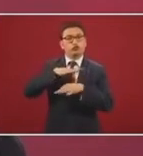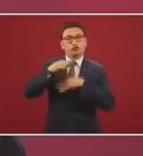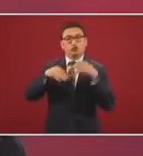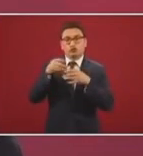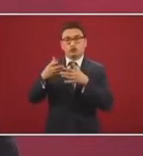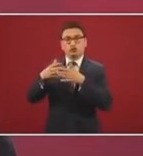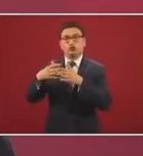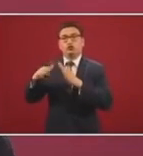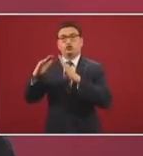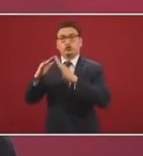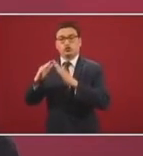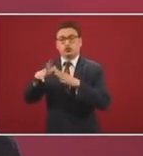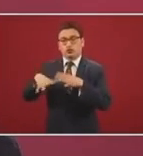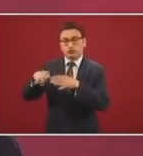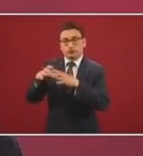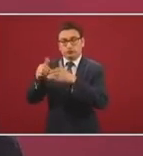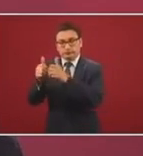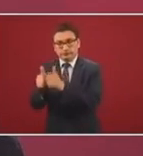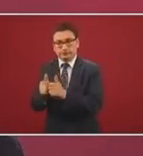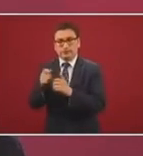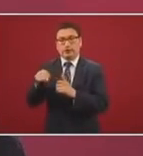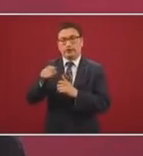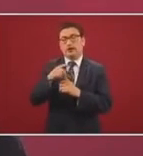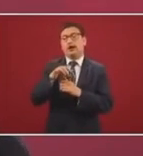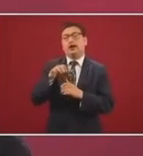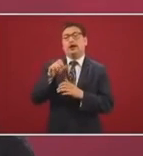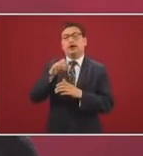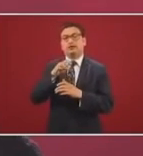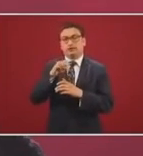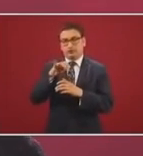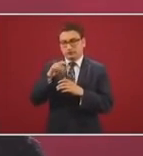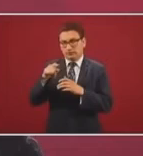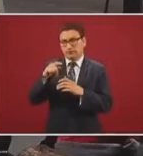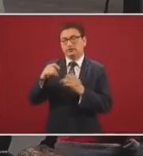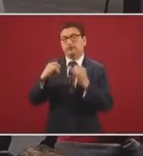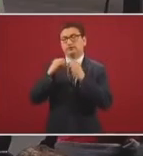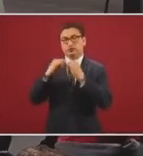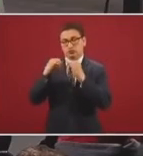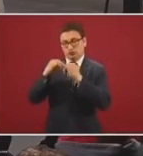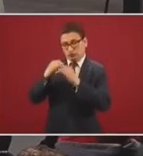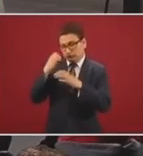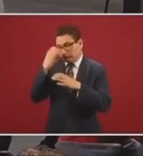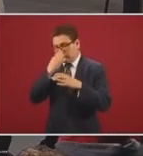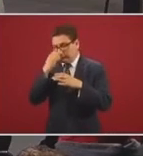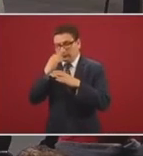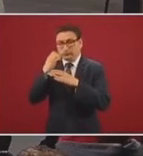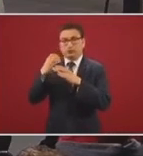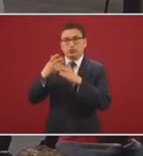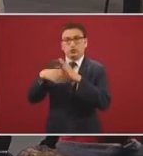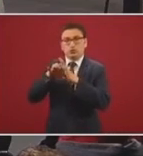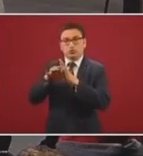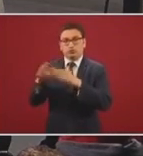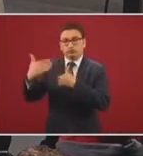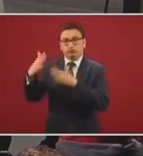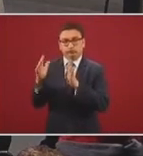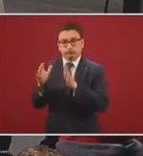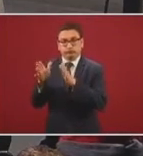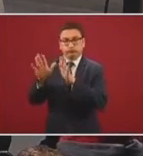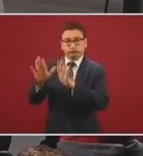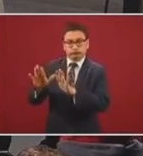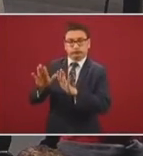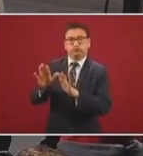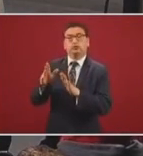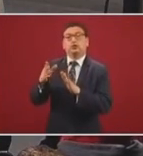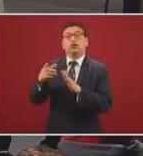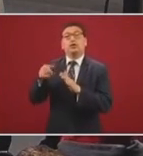otro mexicano quien también estuvo en Italia y en contacto con el otro paciente mexicano ya confirmado. Se trata de un hombre de 41 años que en este momento